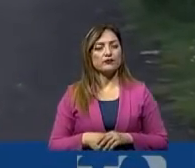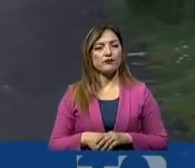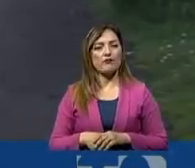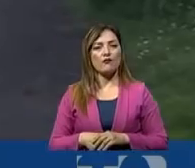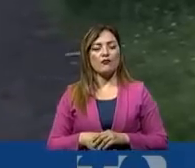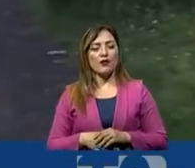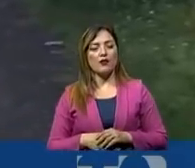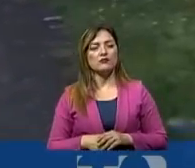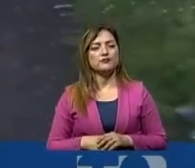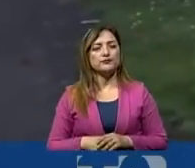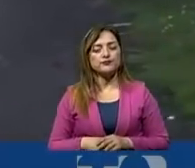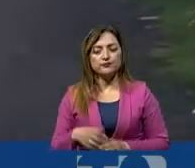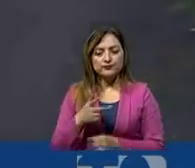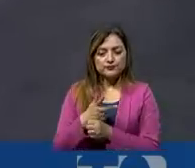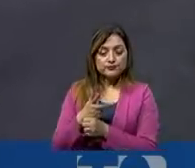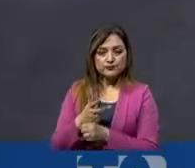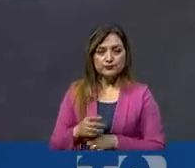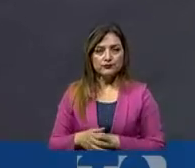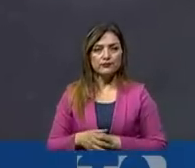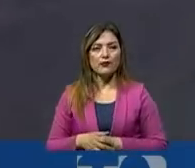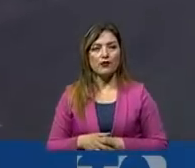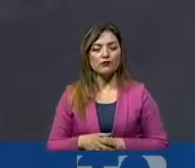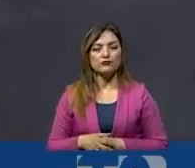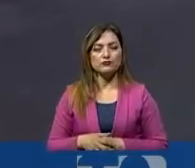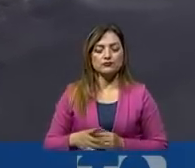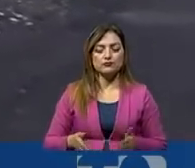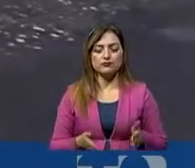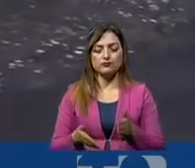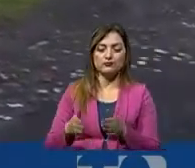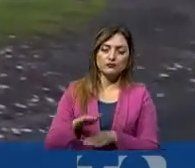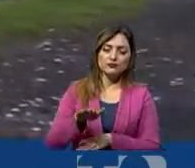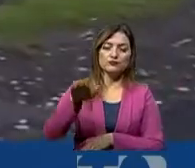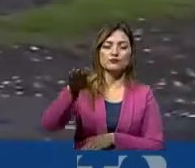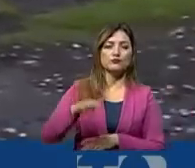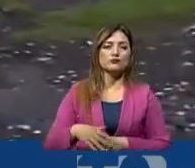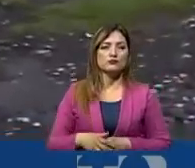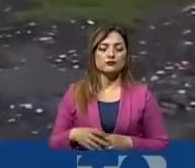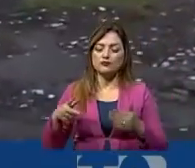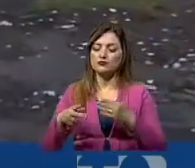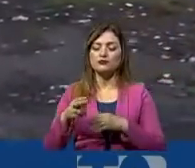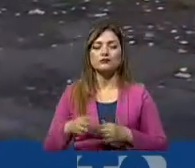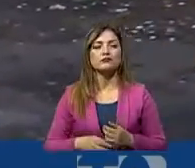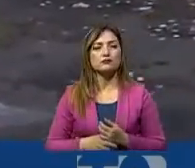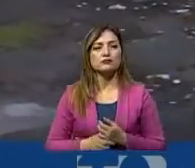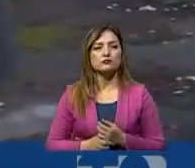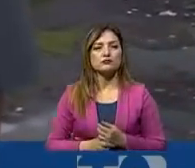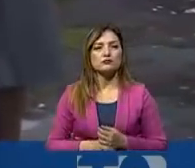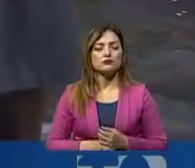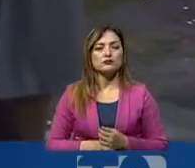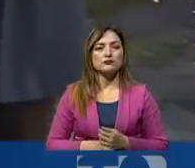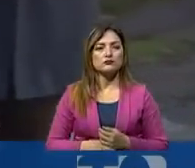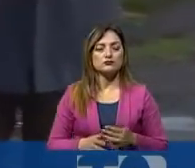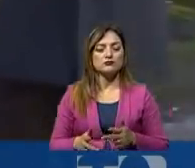quiero mostrarles, si el camarógrafo me ayuda, en la parte de arriba, esta calle se corta porque la que le continúa